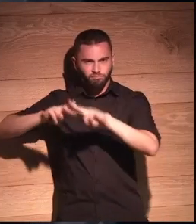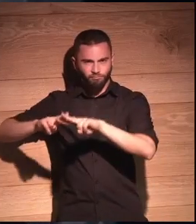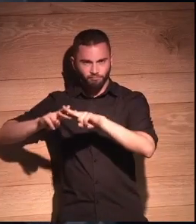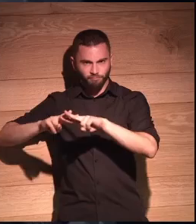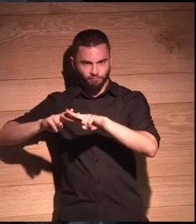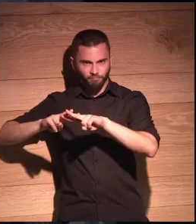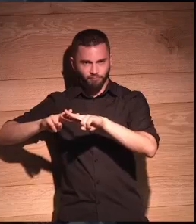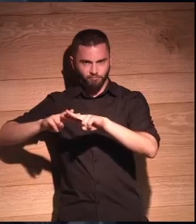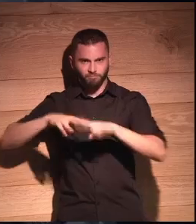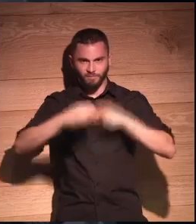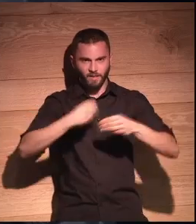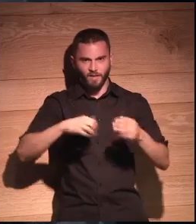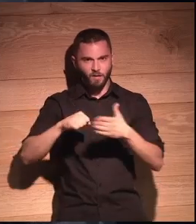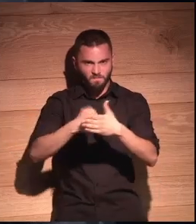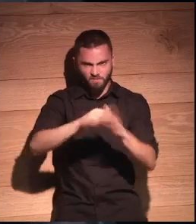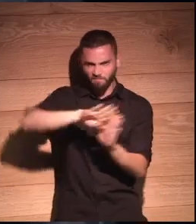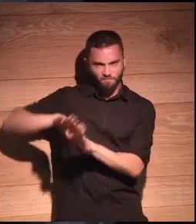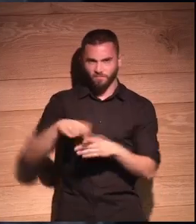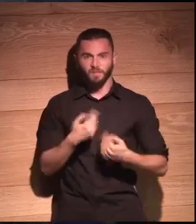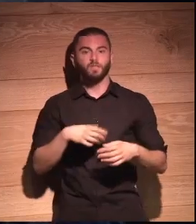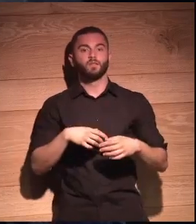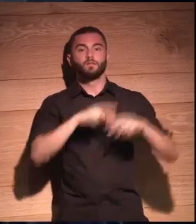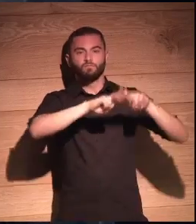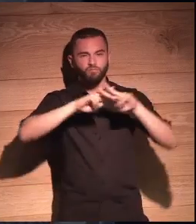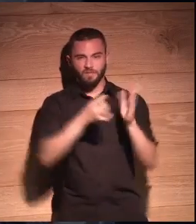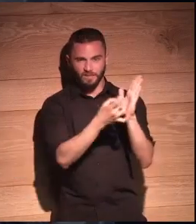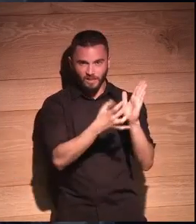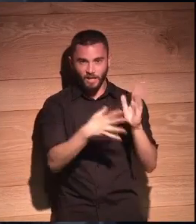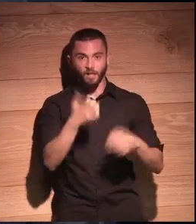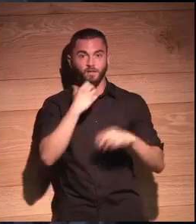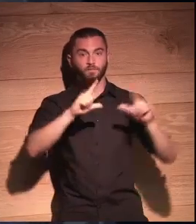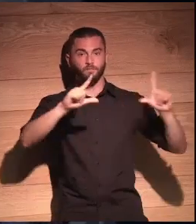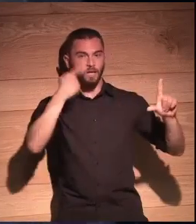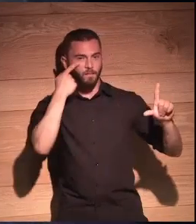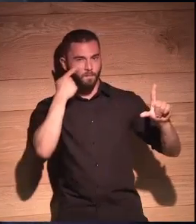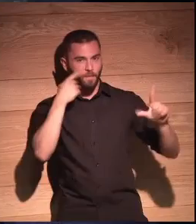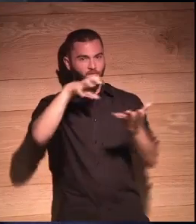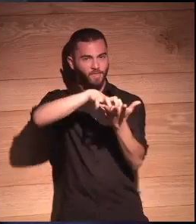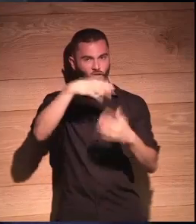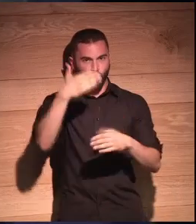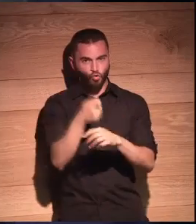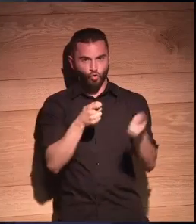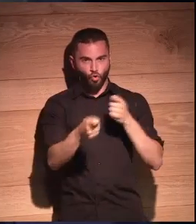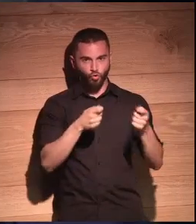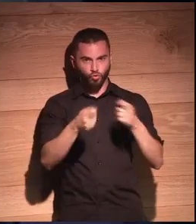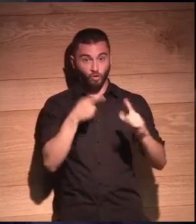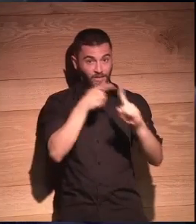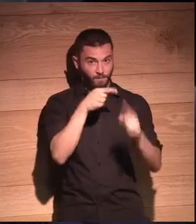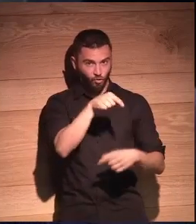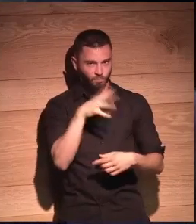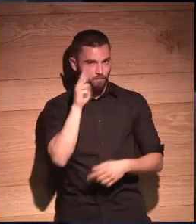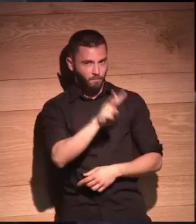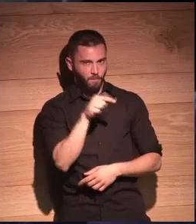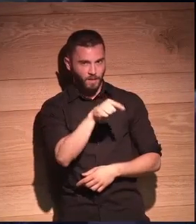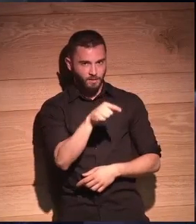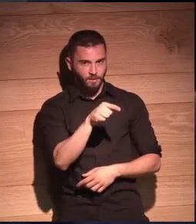presión, unos estándares de calidad increíbles, ¿no? Cuando ves las imágenes del centro de control de la misión, ves